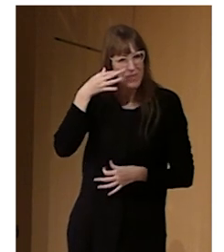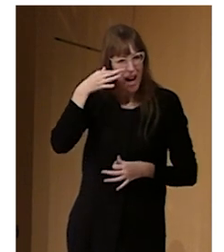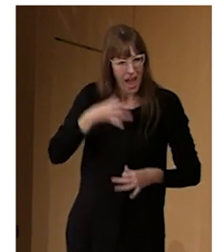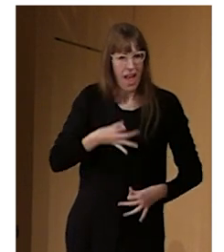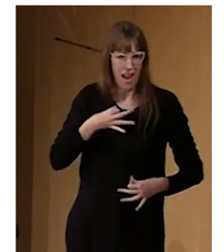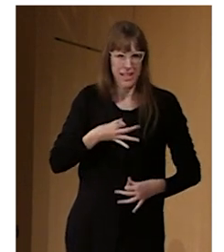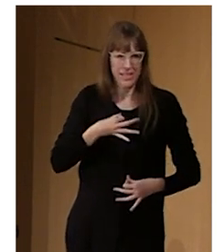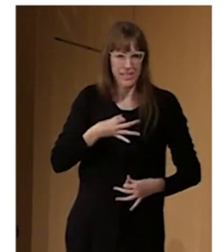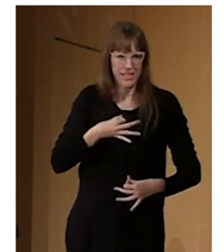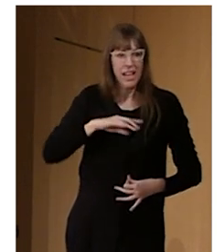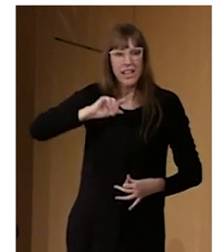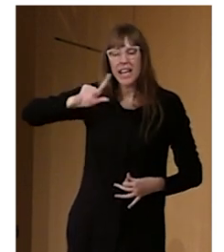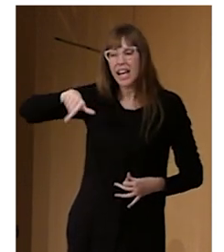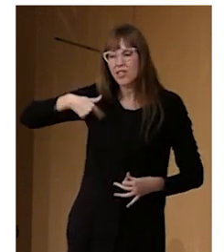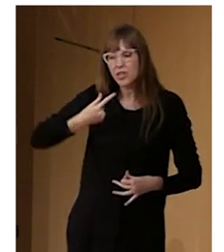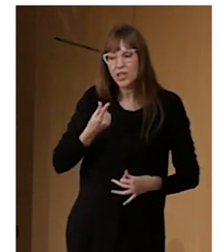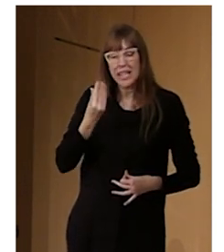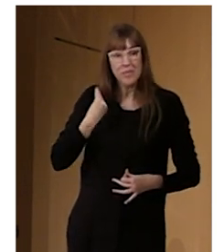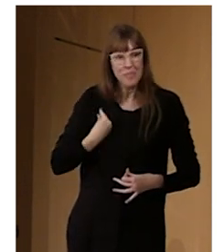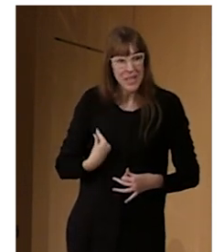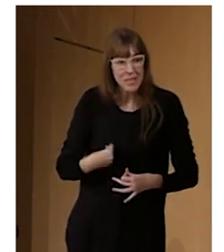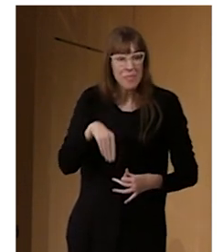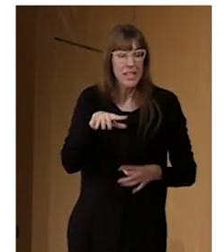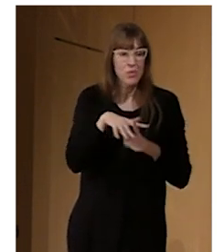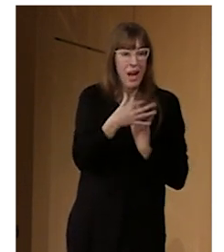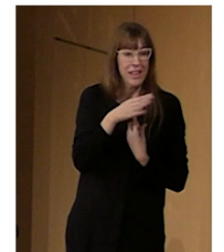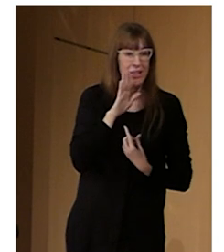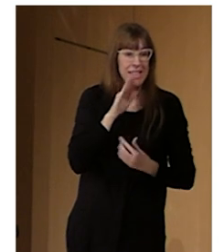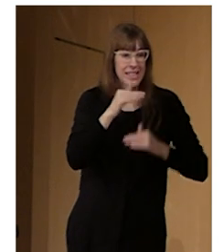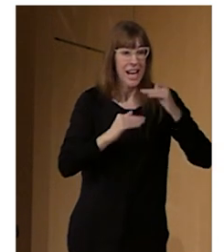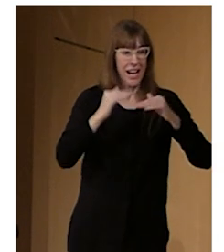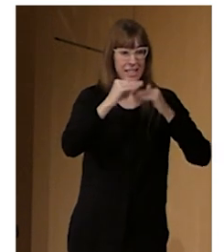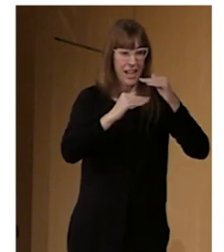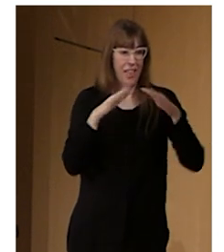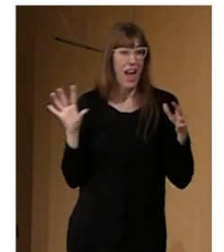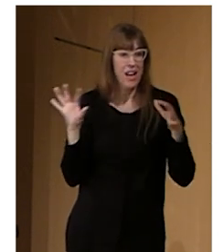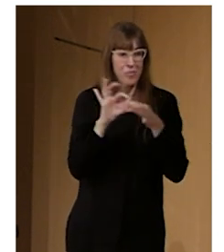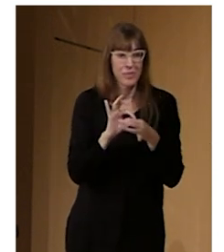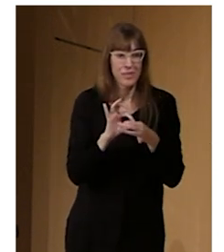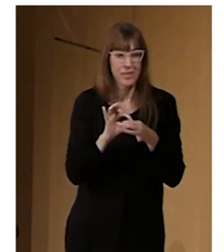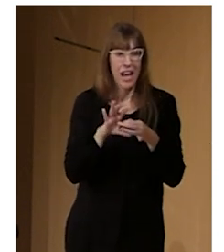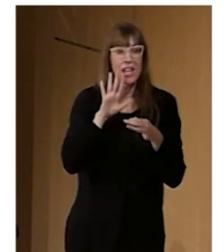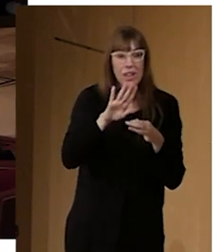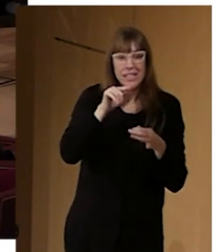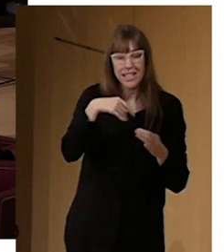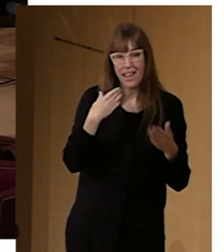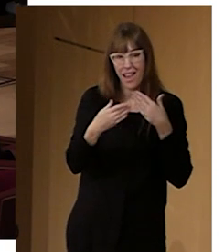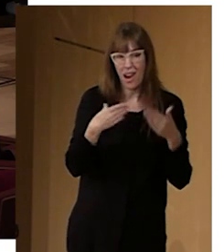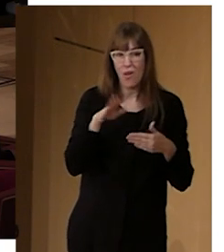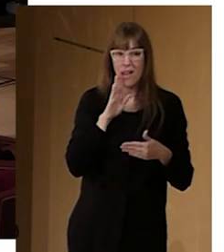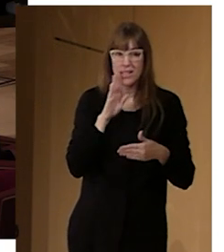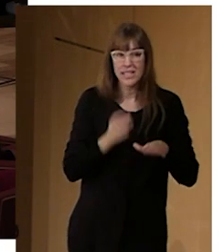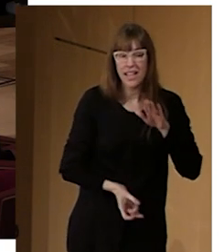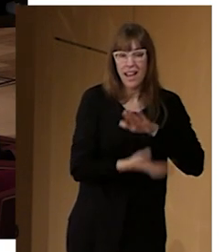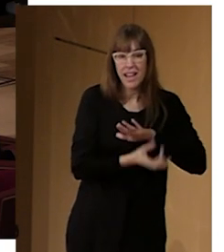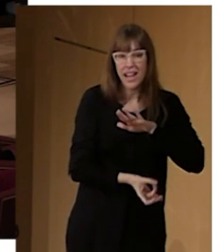podemos interpretar un poco en esta en esta línea y generando ese diálogo buscamos también eh empoderar a